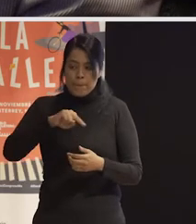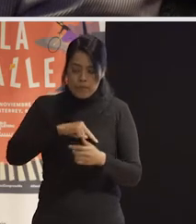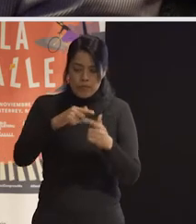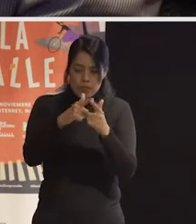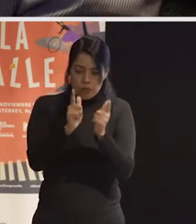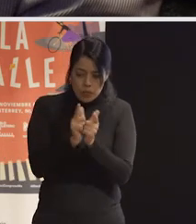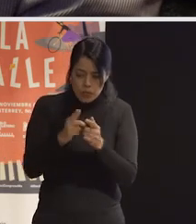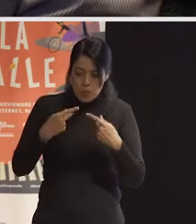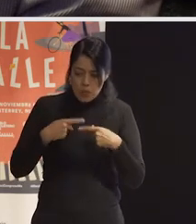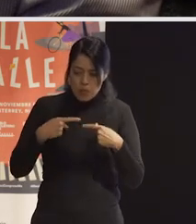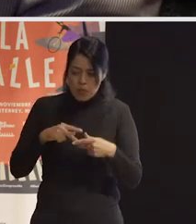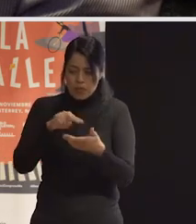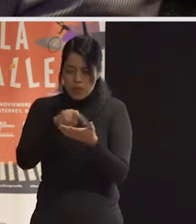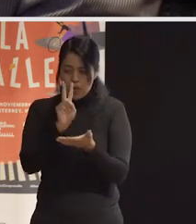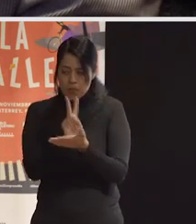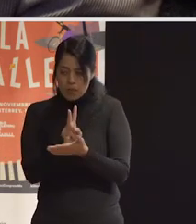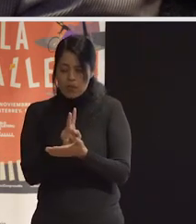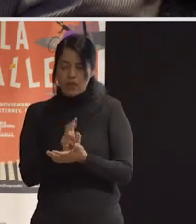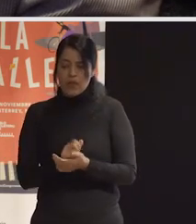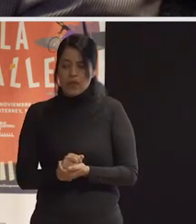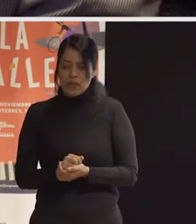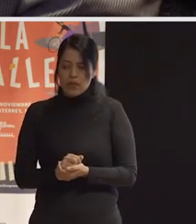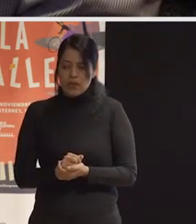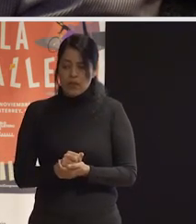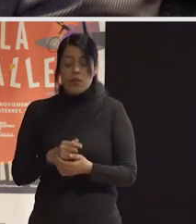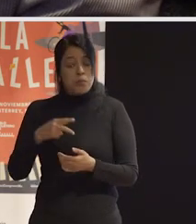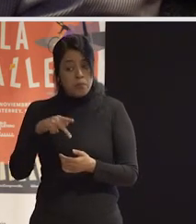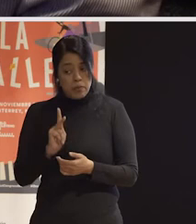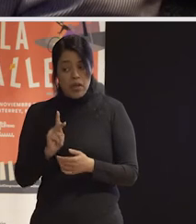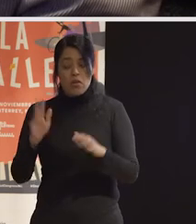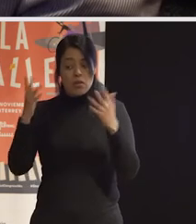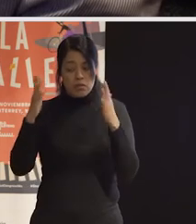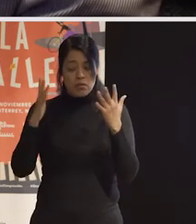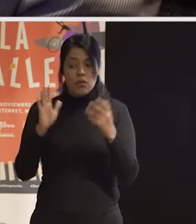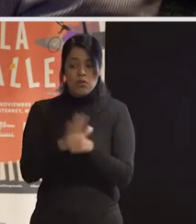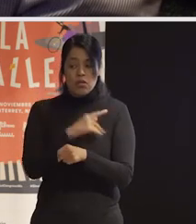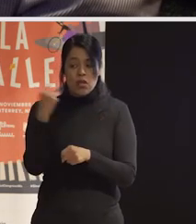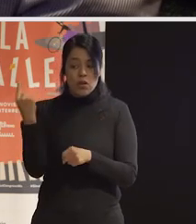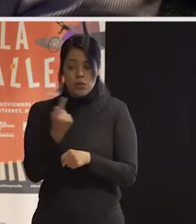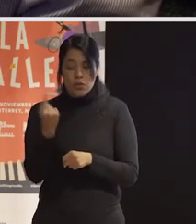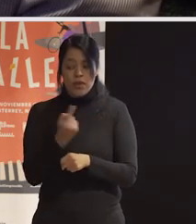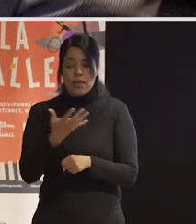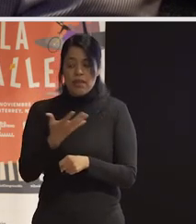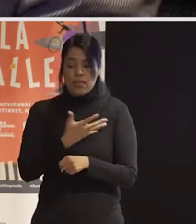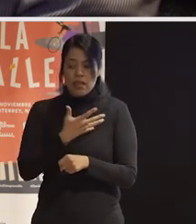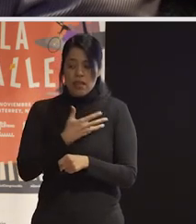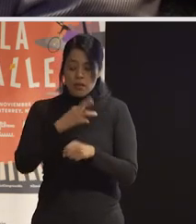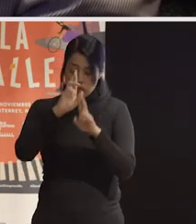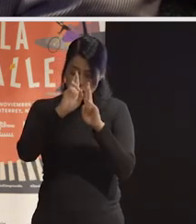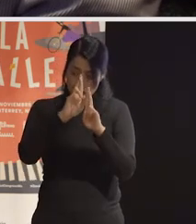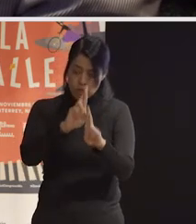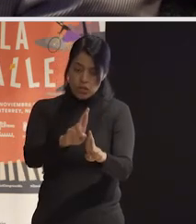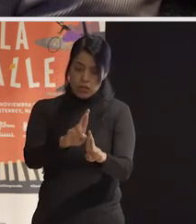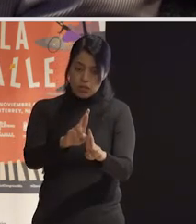de valientes y no sé pero es de aplaudirse pero también tenemos que respetar